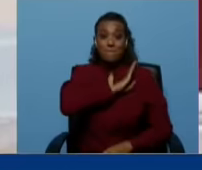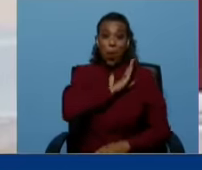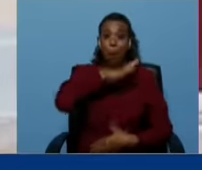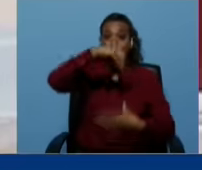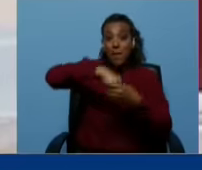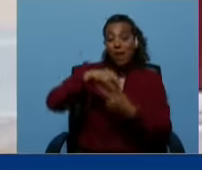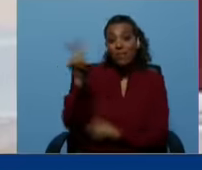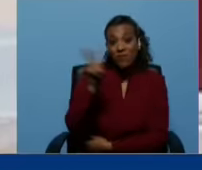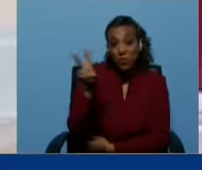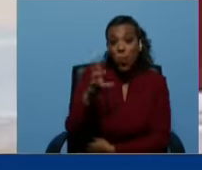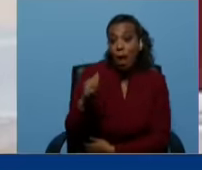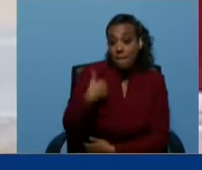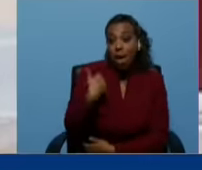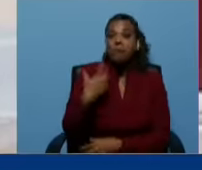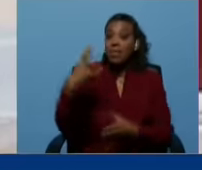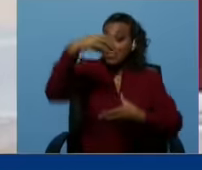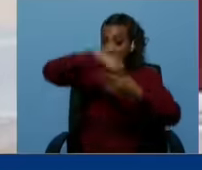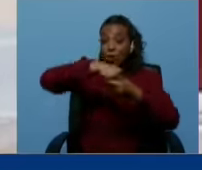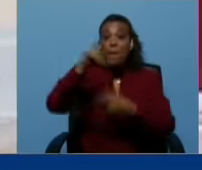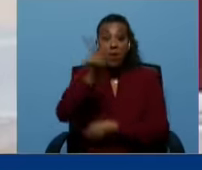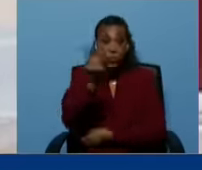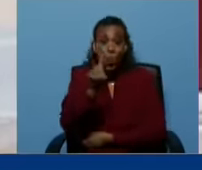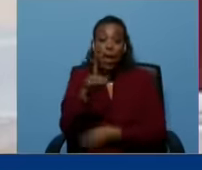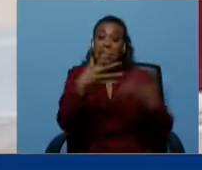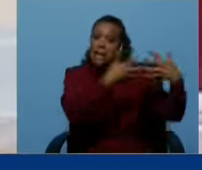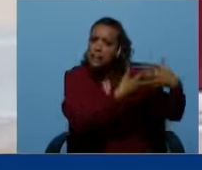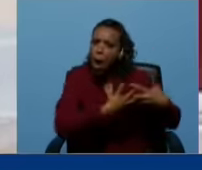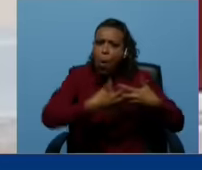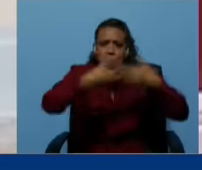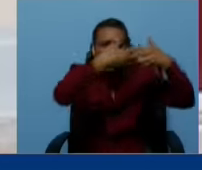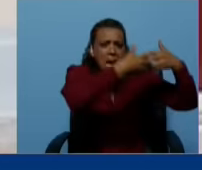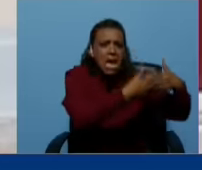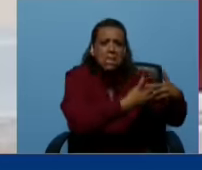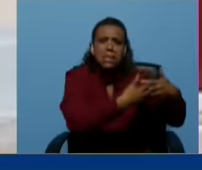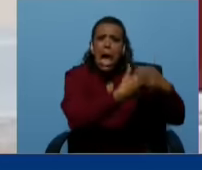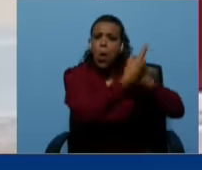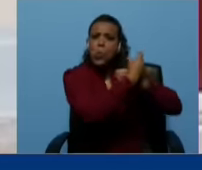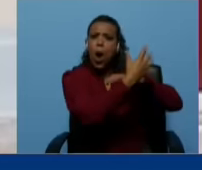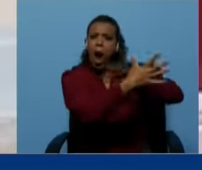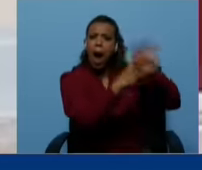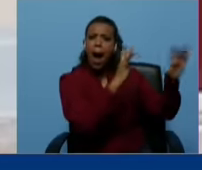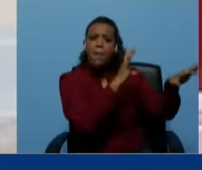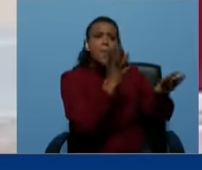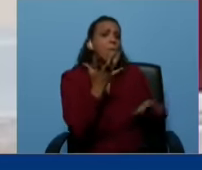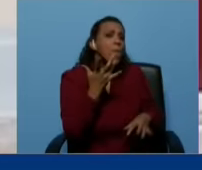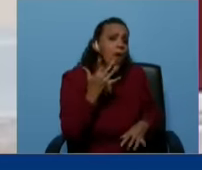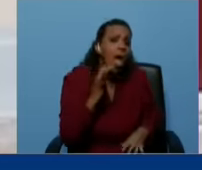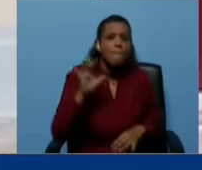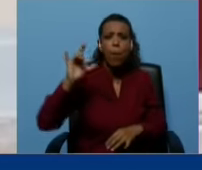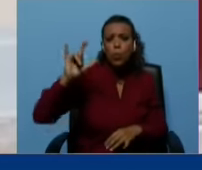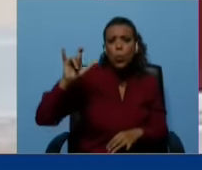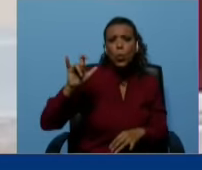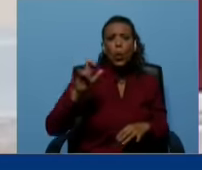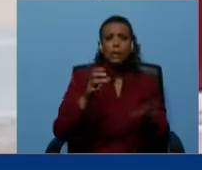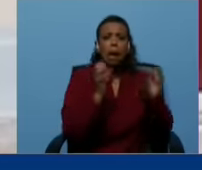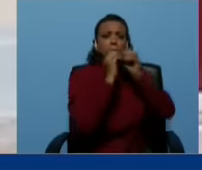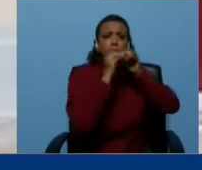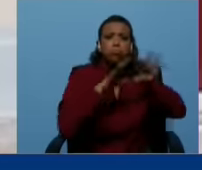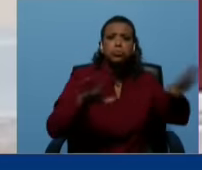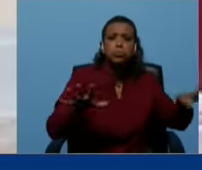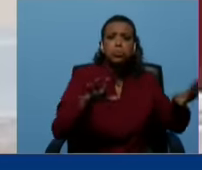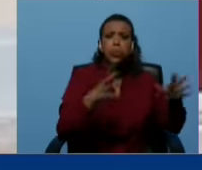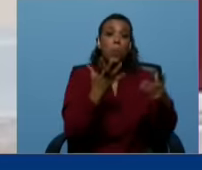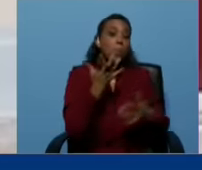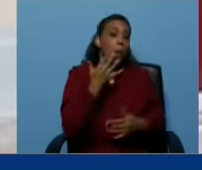todo país. Si en Estados Unidos, por una red social, sale alguien,